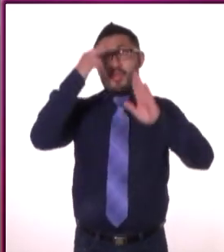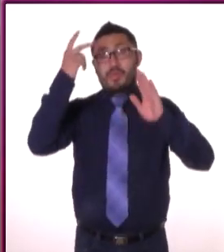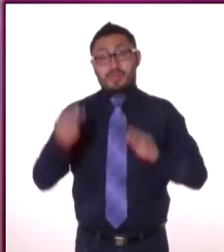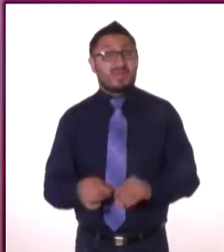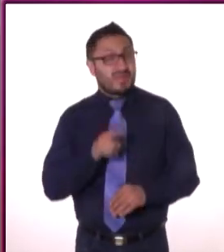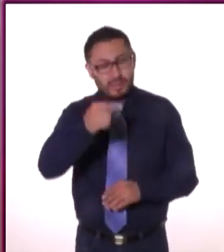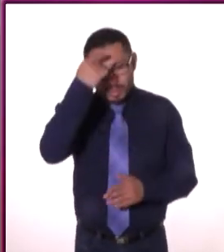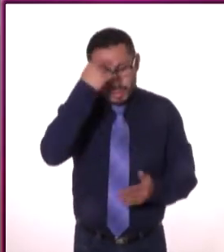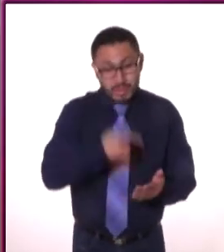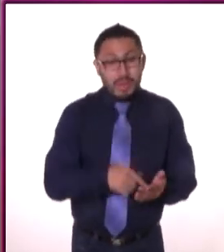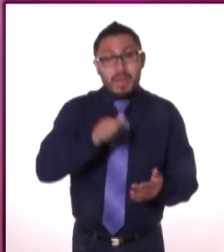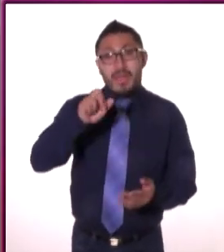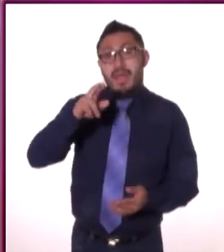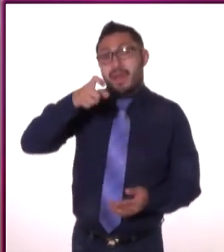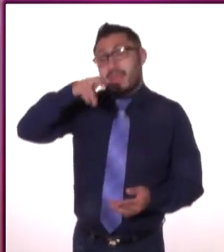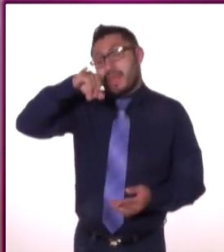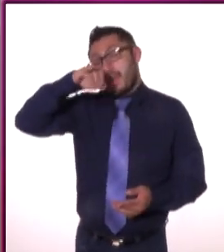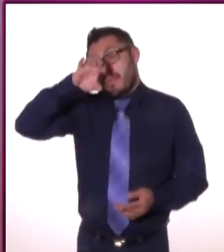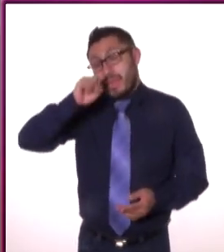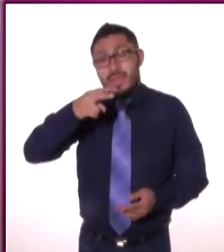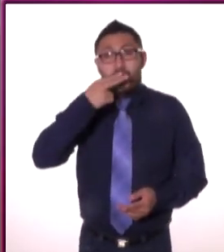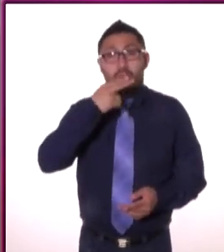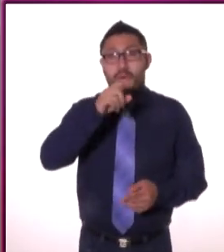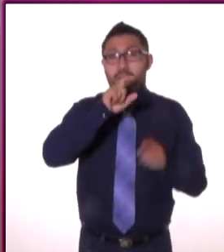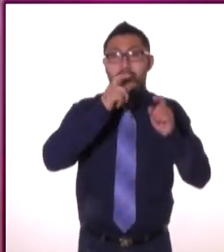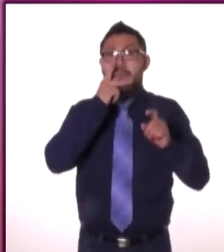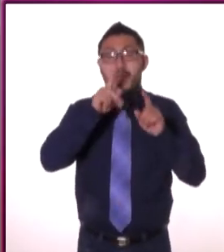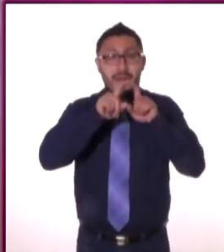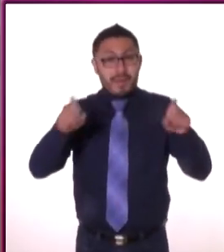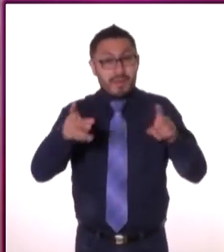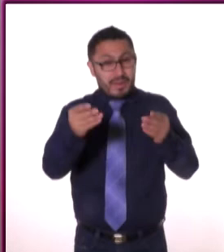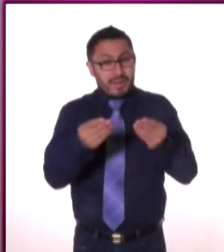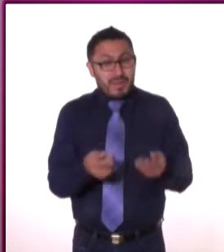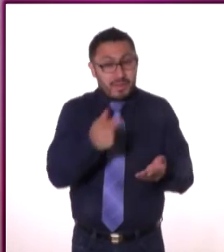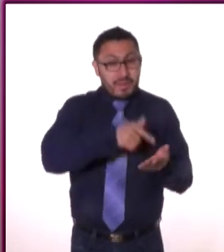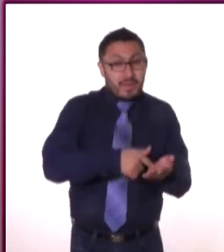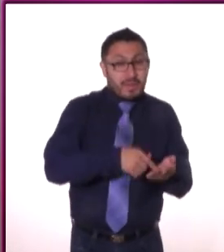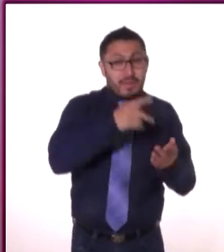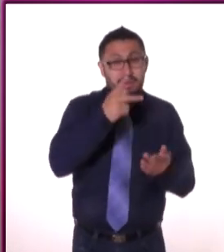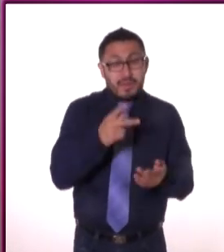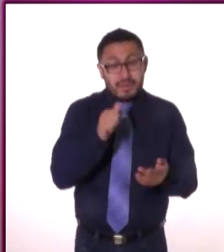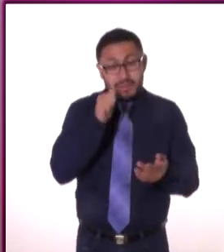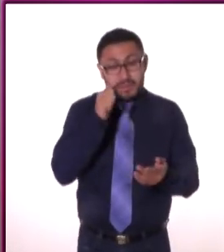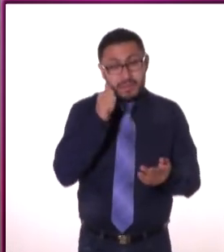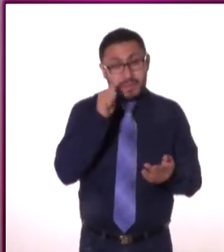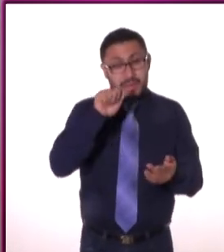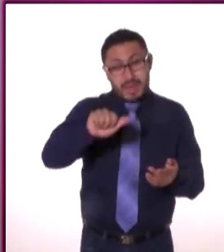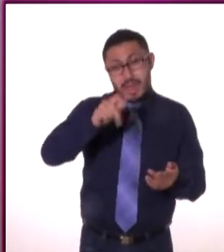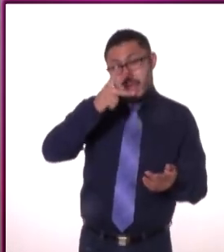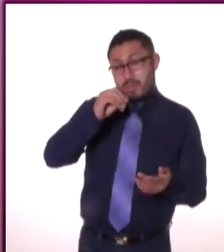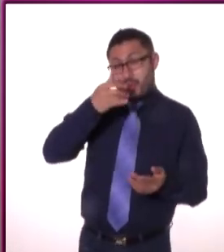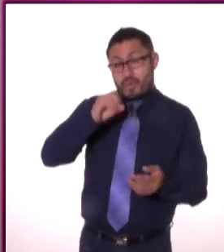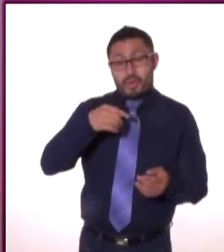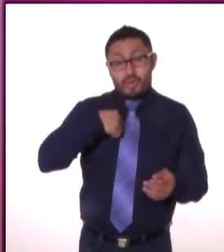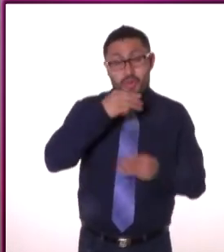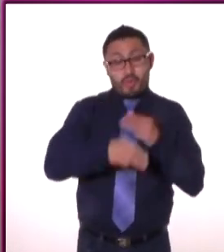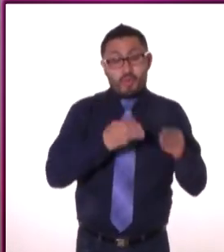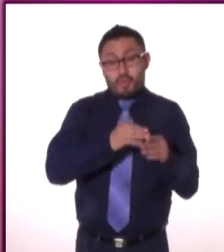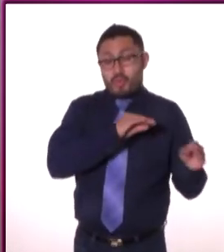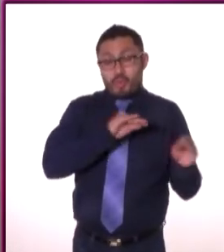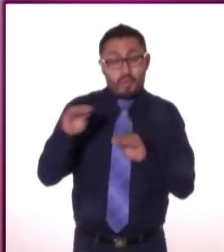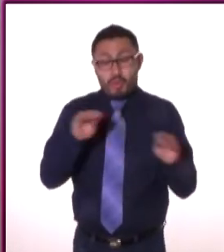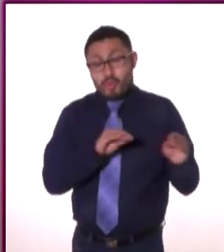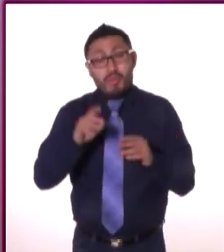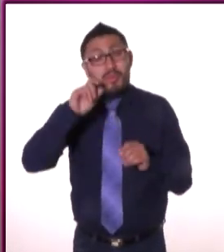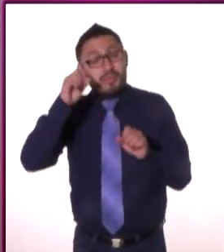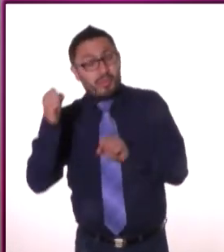¿Tú crees que Arquímedes, cuando utilizó esta frase de dadme un punto de apoyo y moveré el mundo, pues